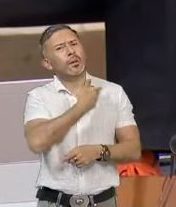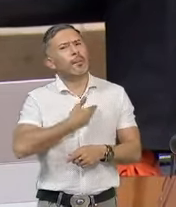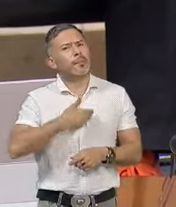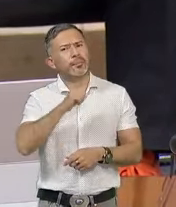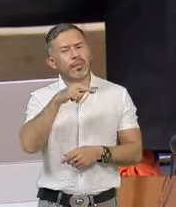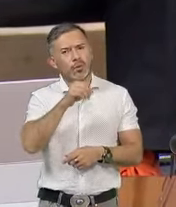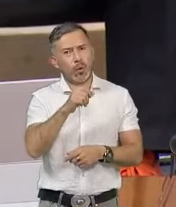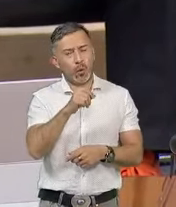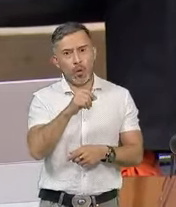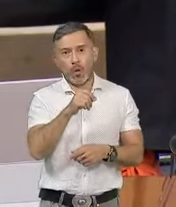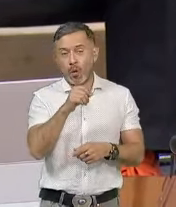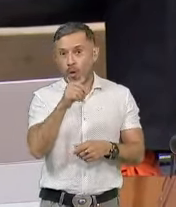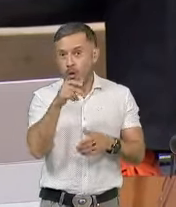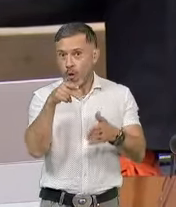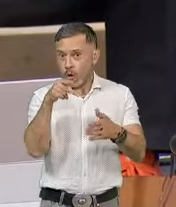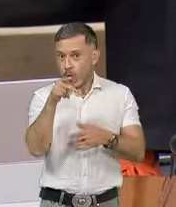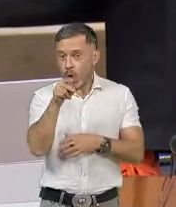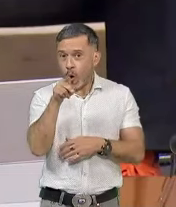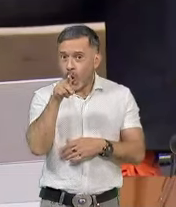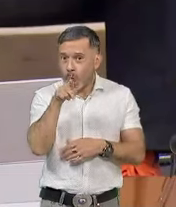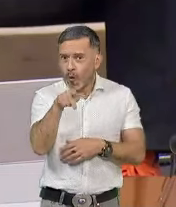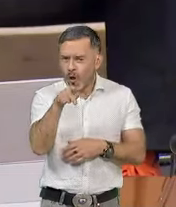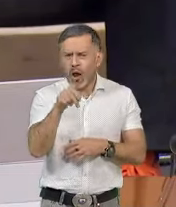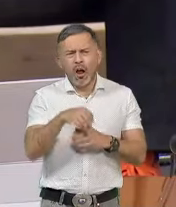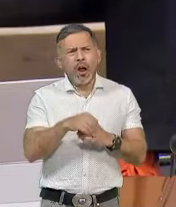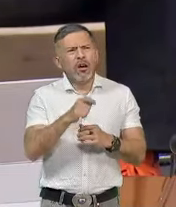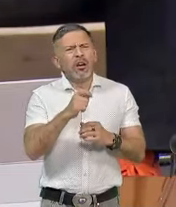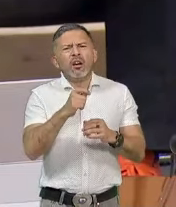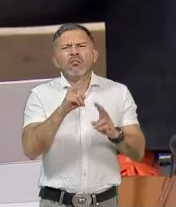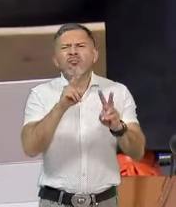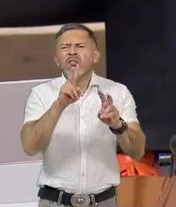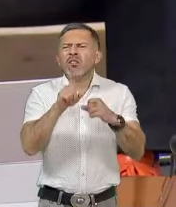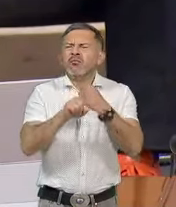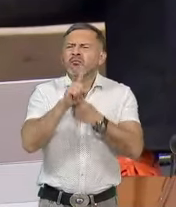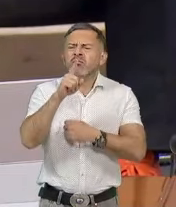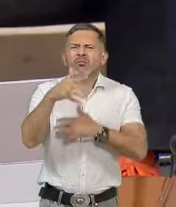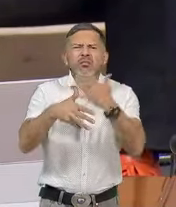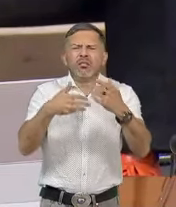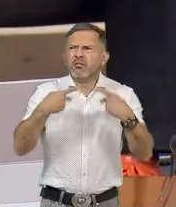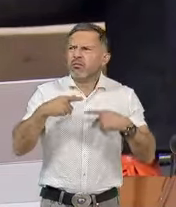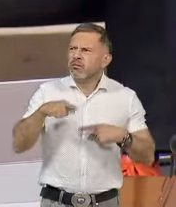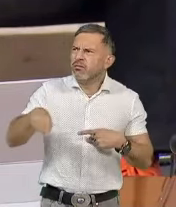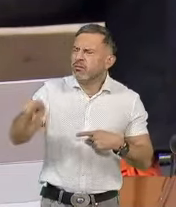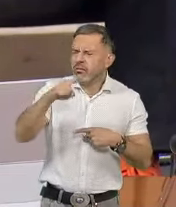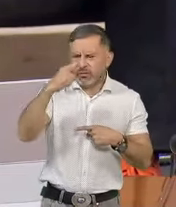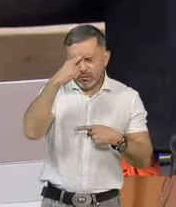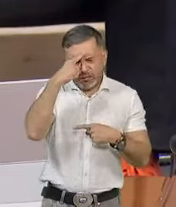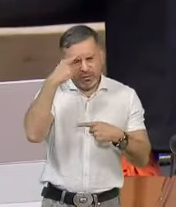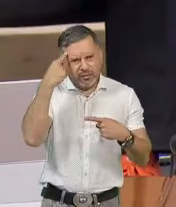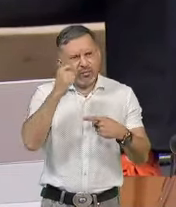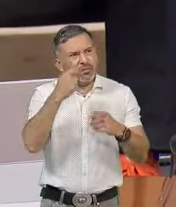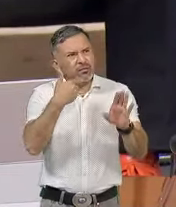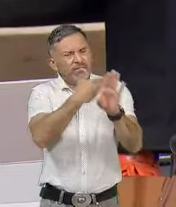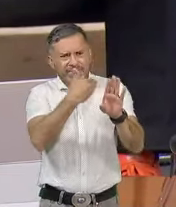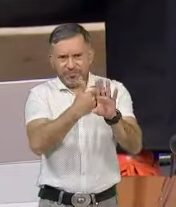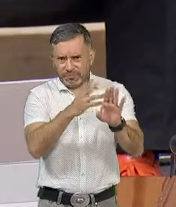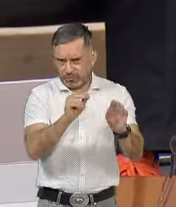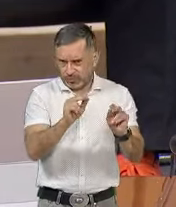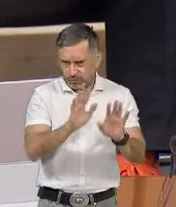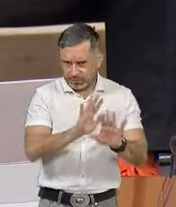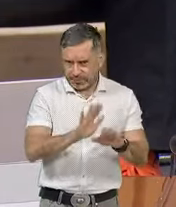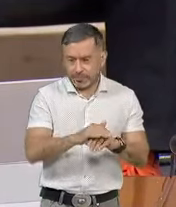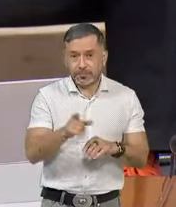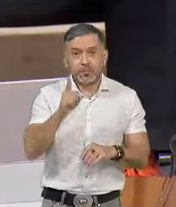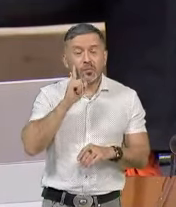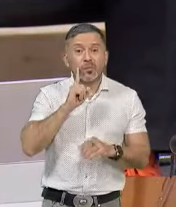de violencia porque la gente está hasta el gorro no por atacarlo la periodista Denise merque